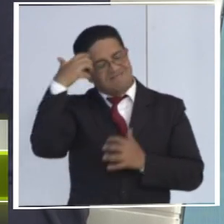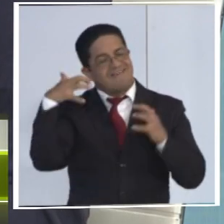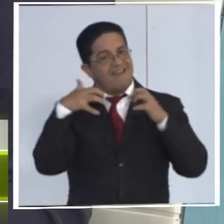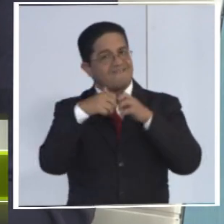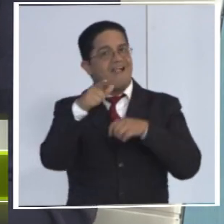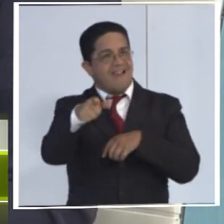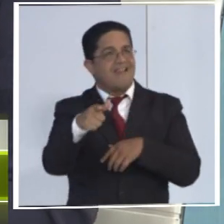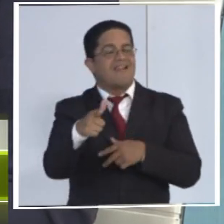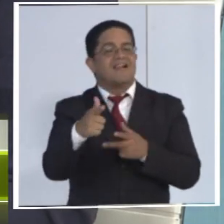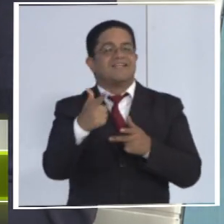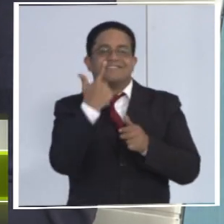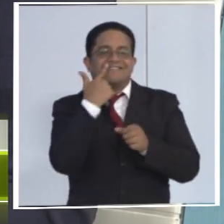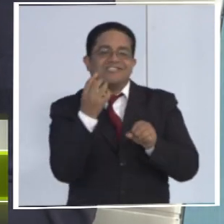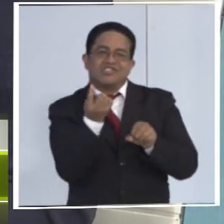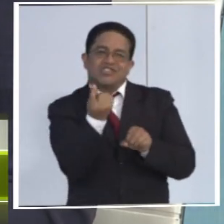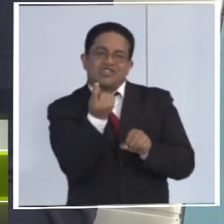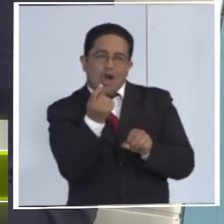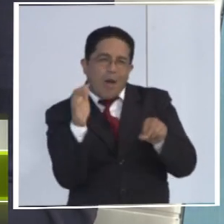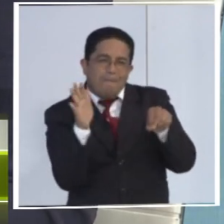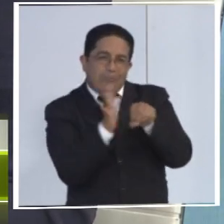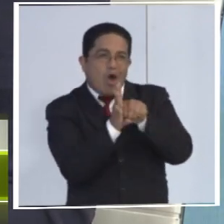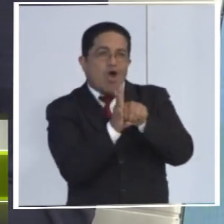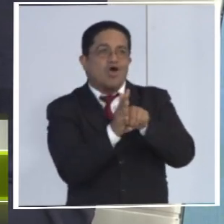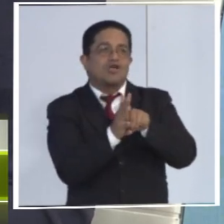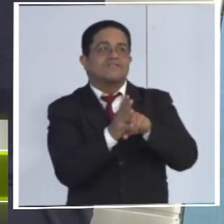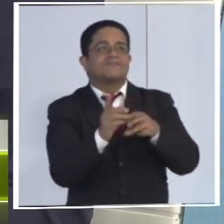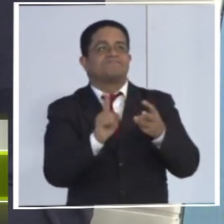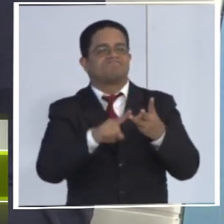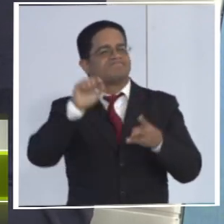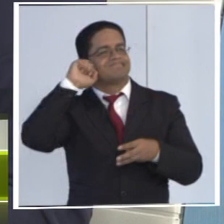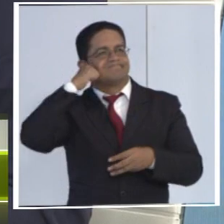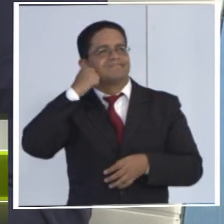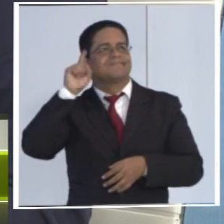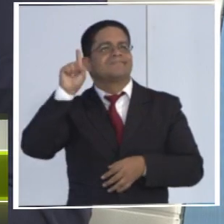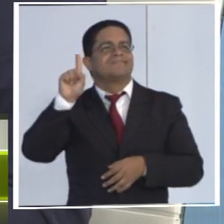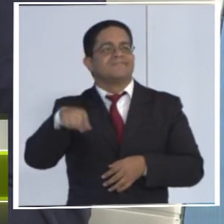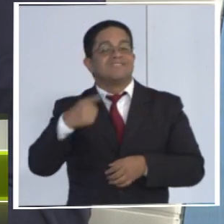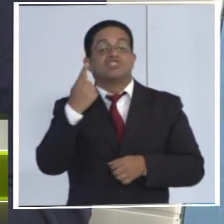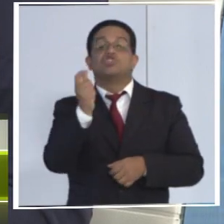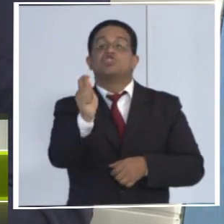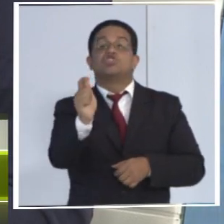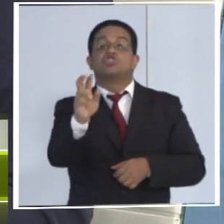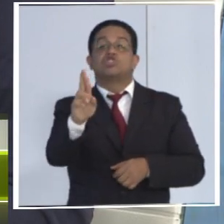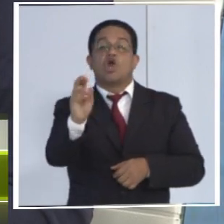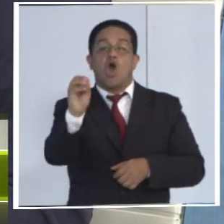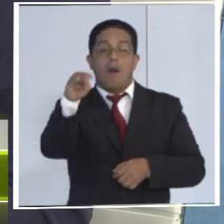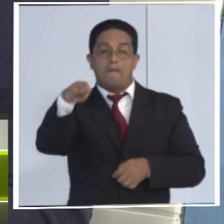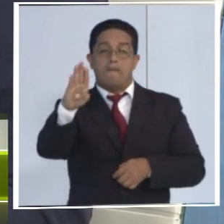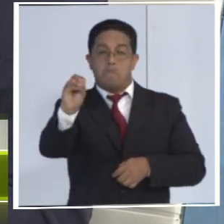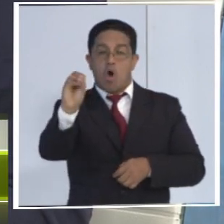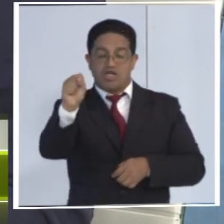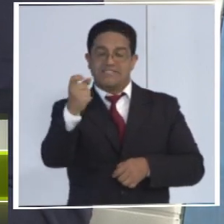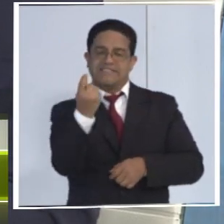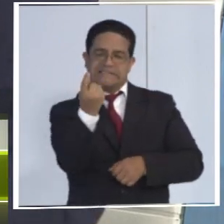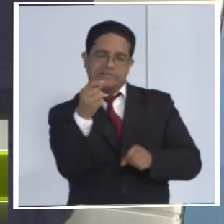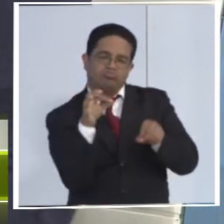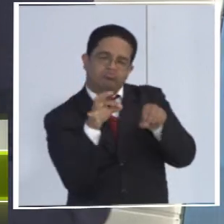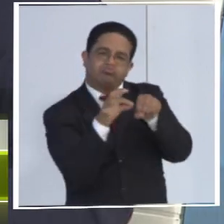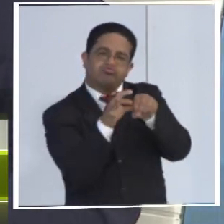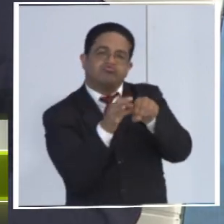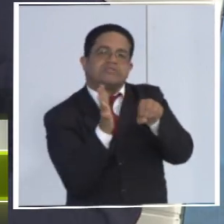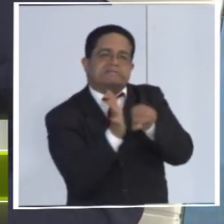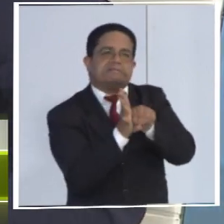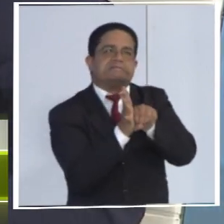pasado, trombos también. Desarrollados. Recordemos que también la trombosis o el tromboembolismo se hablaba mucho durante la pandemia,